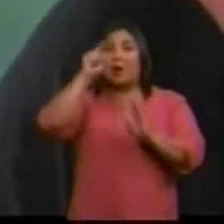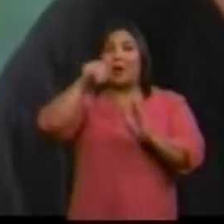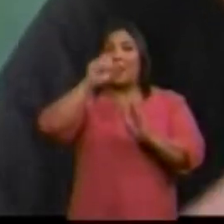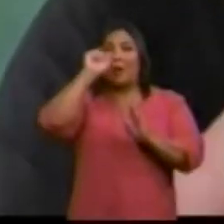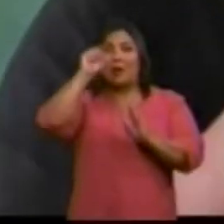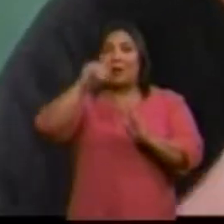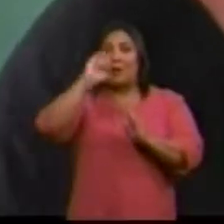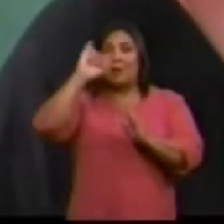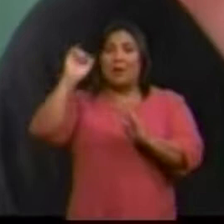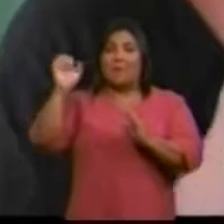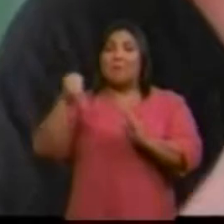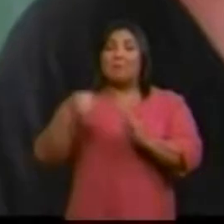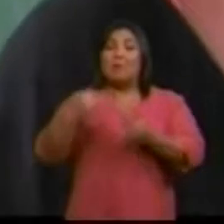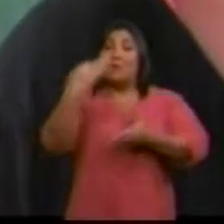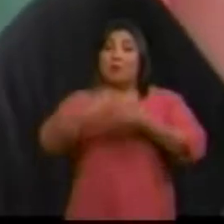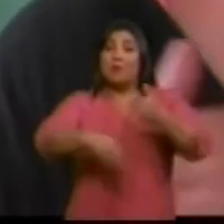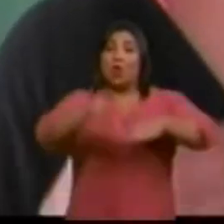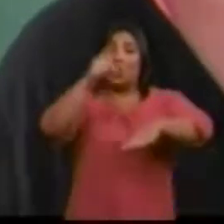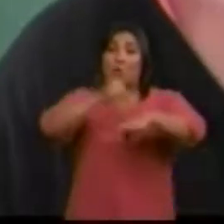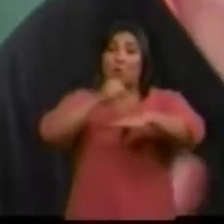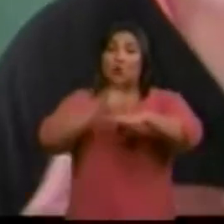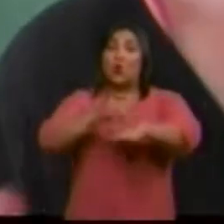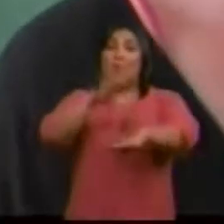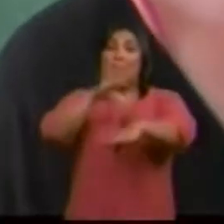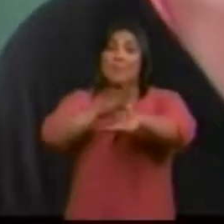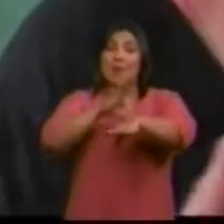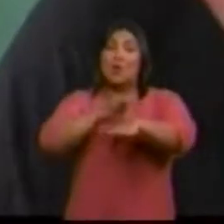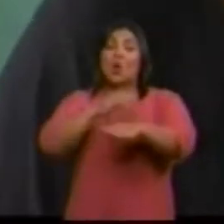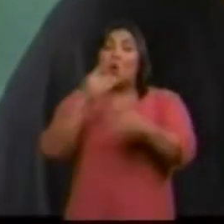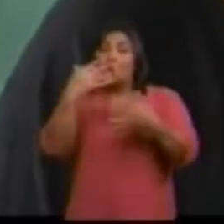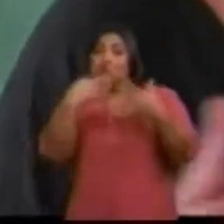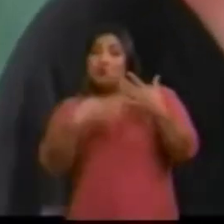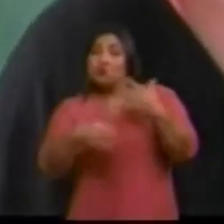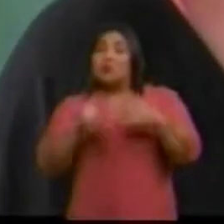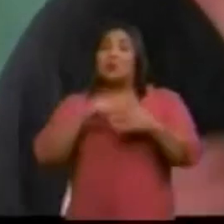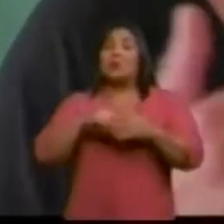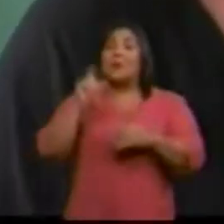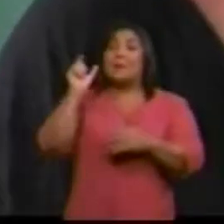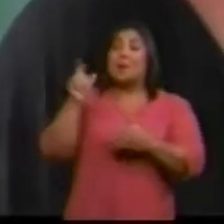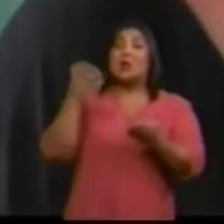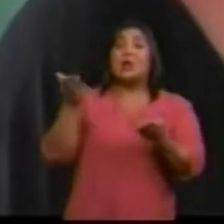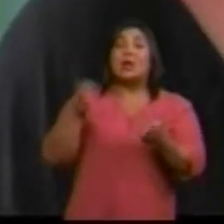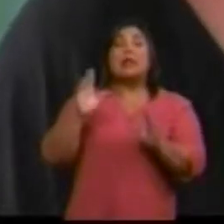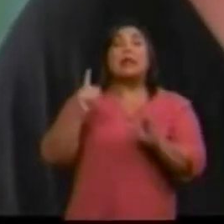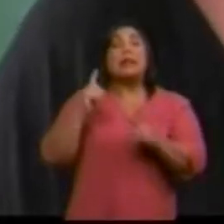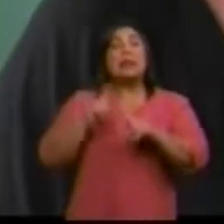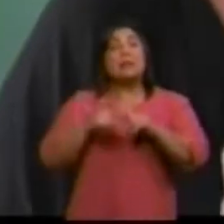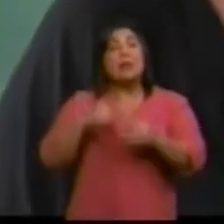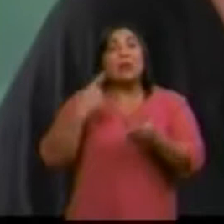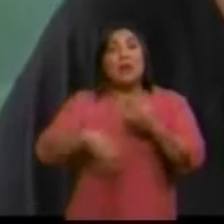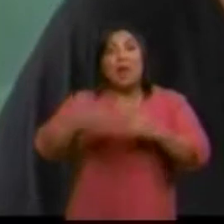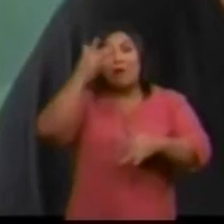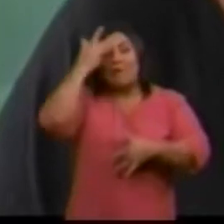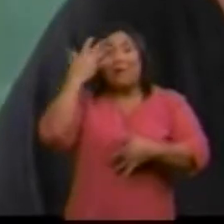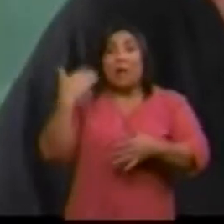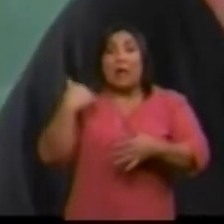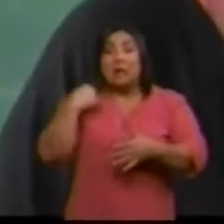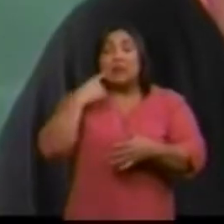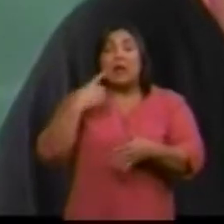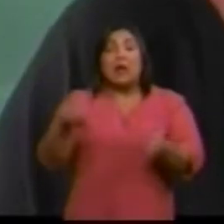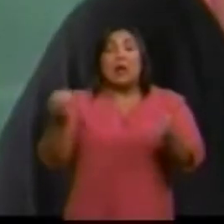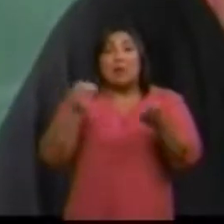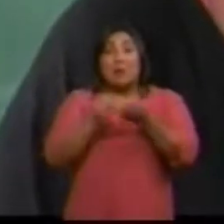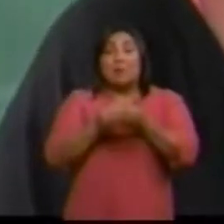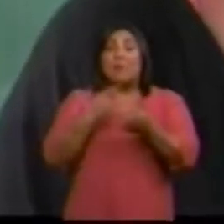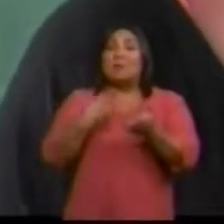los formularios para los doctores, para los médicos, homeópatas, etcétera, sus clientes, qué tipo de enfermedades, es decir, una regulación mucho más